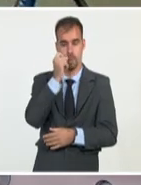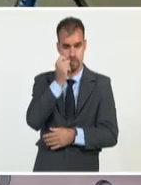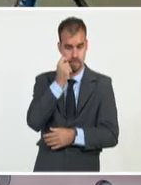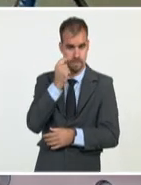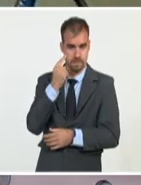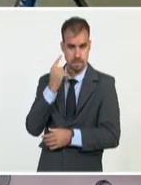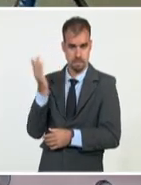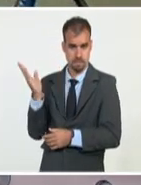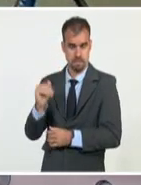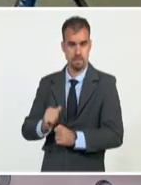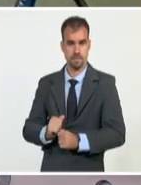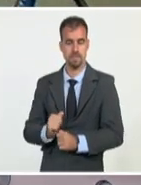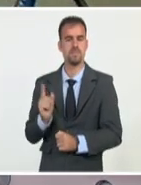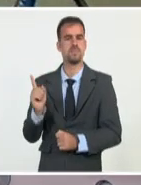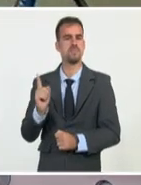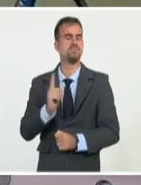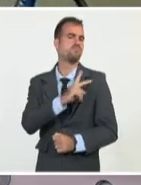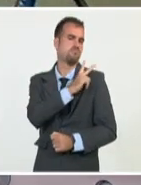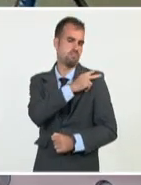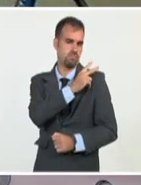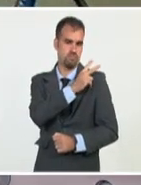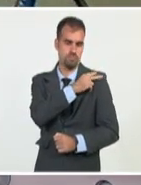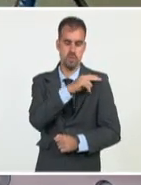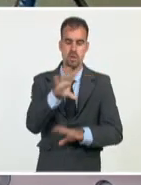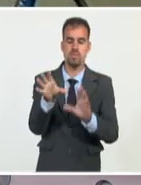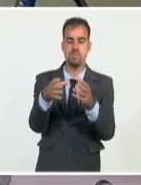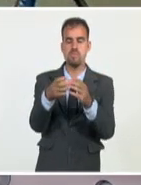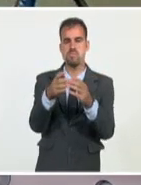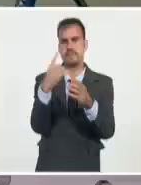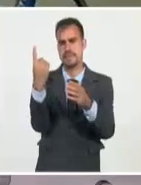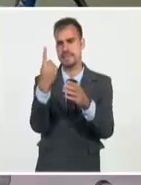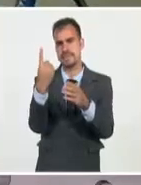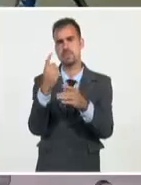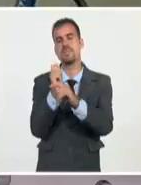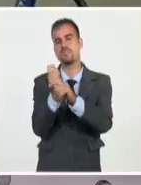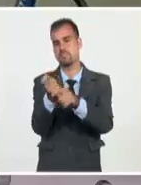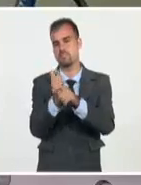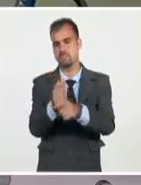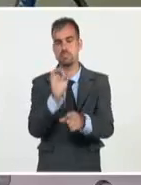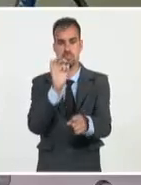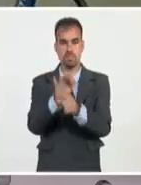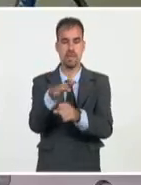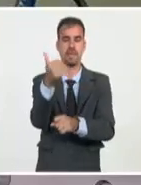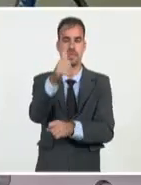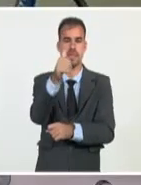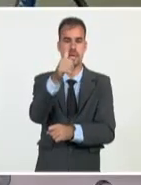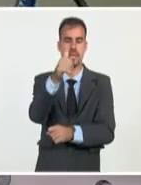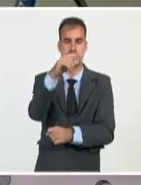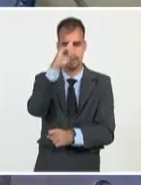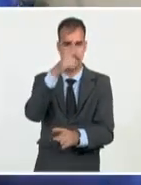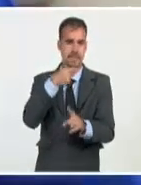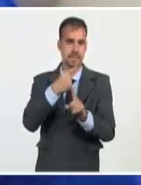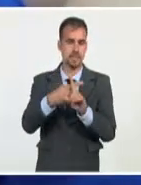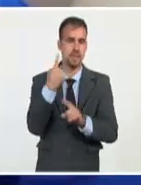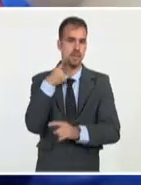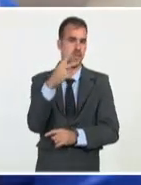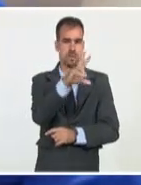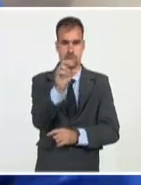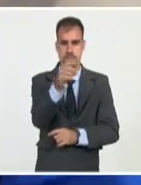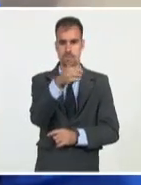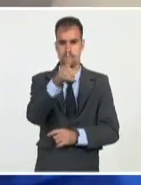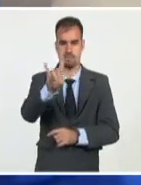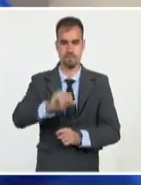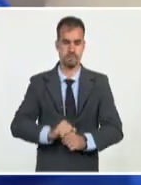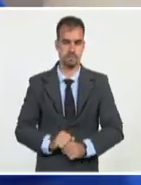Piñeiro, quien se desempeñaba como comisionado nacional de béisbol desde el 10 de septiembre de 2019.